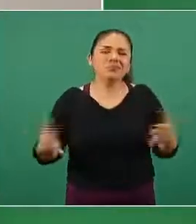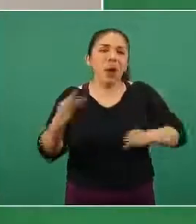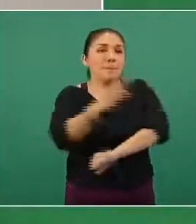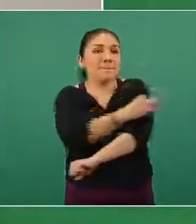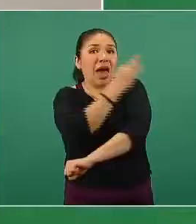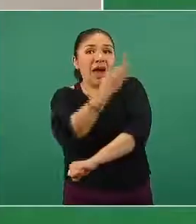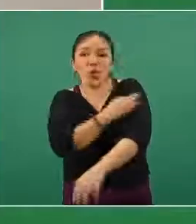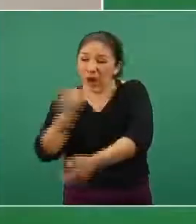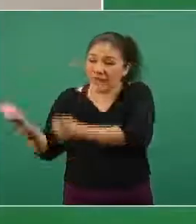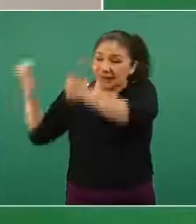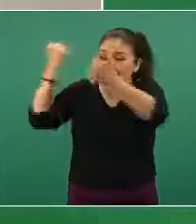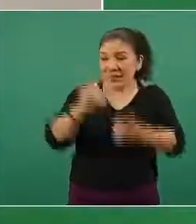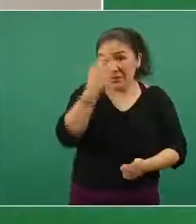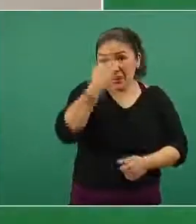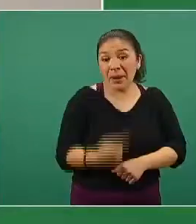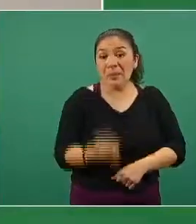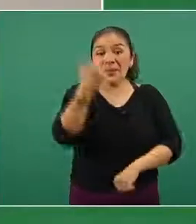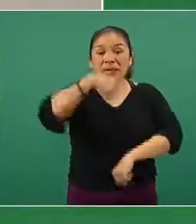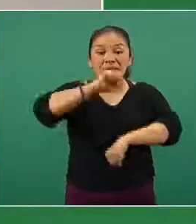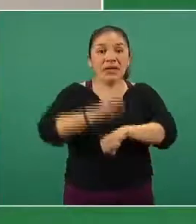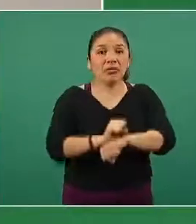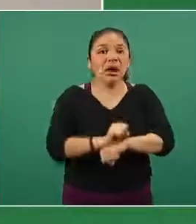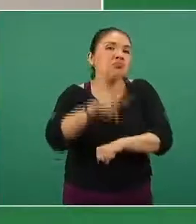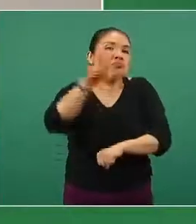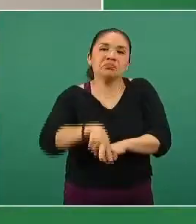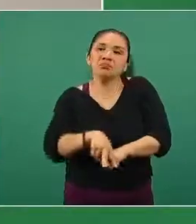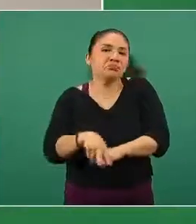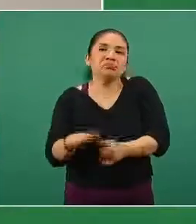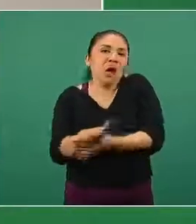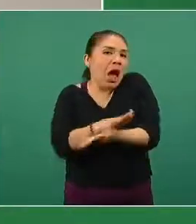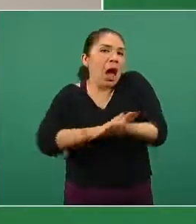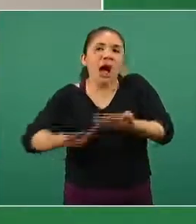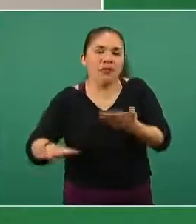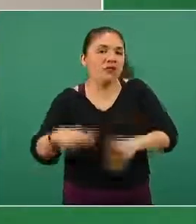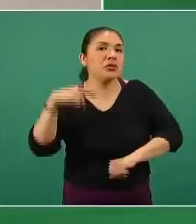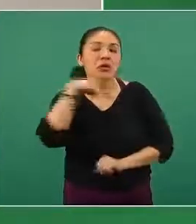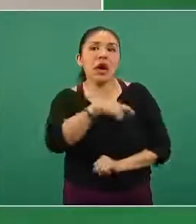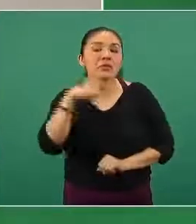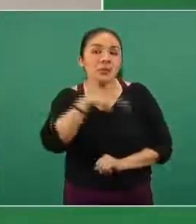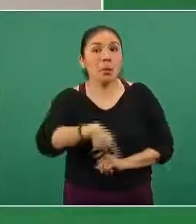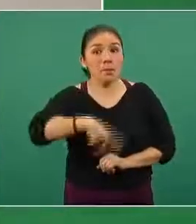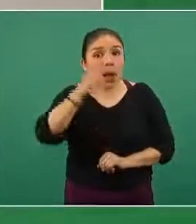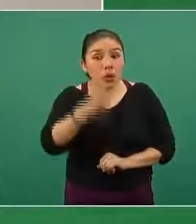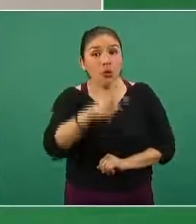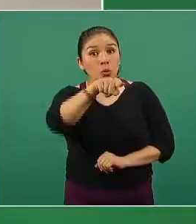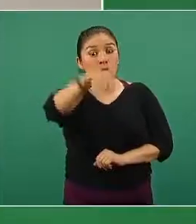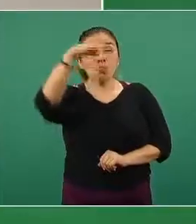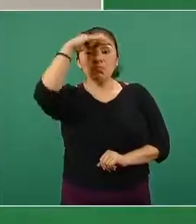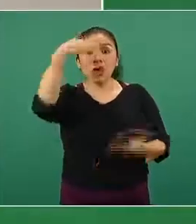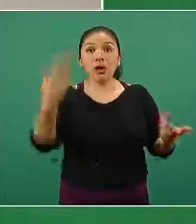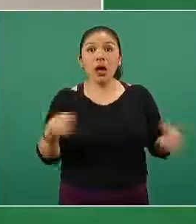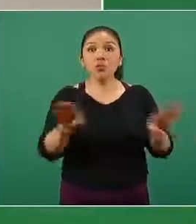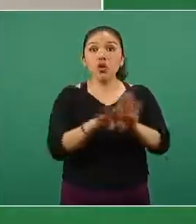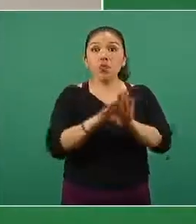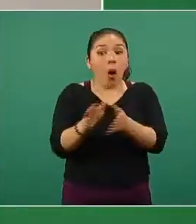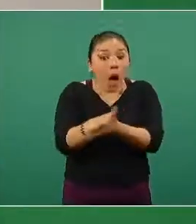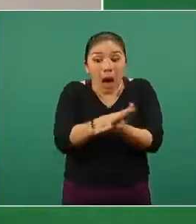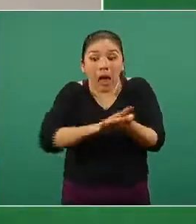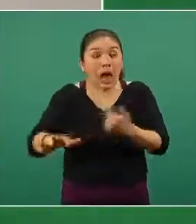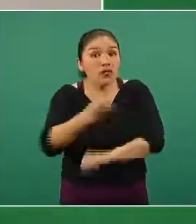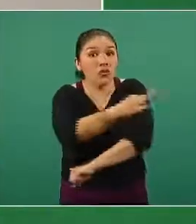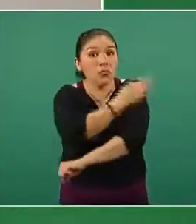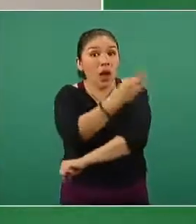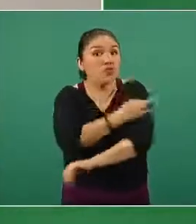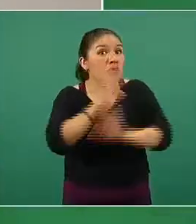dosis que llegaron para esa primera semana se terminan rápidamente, pero eso no quiere decir que se terminó la